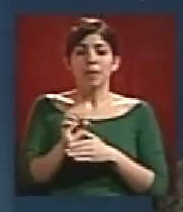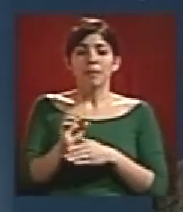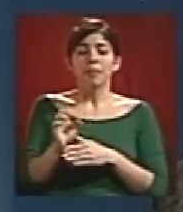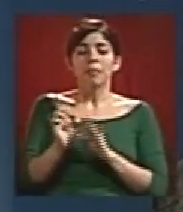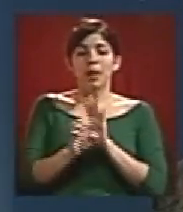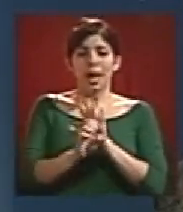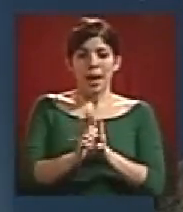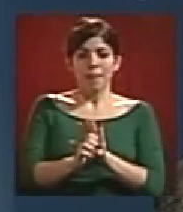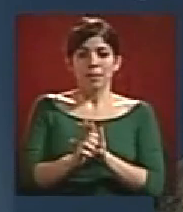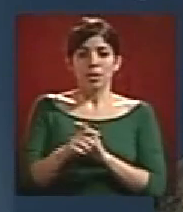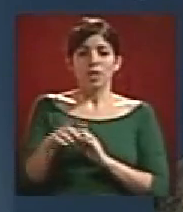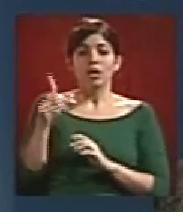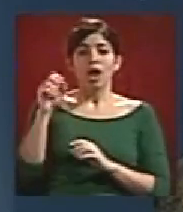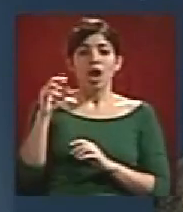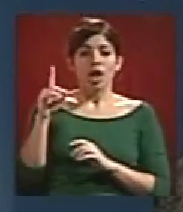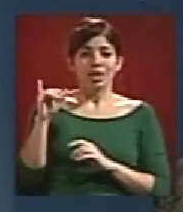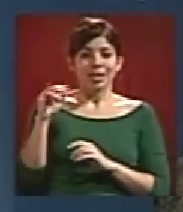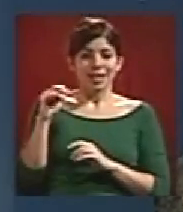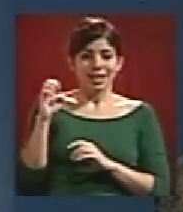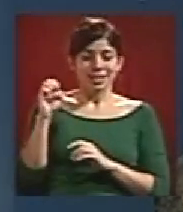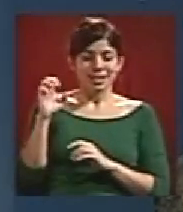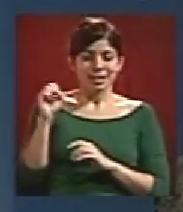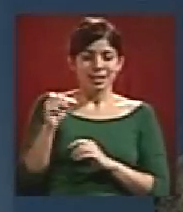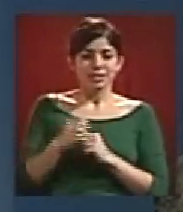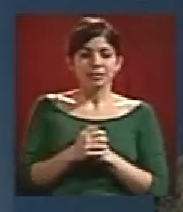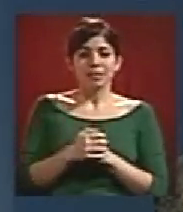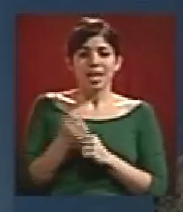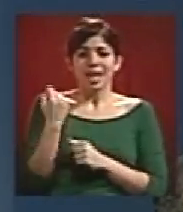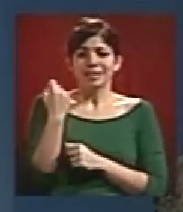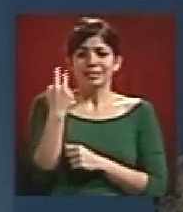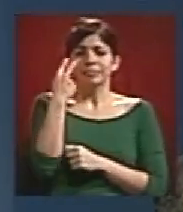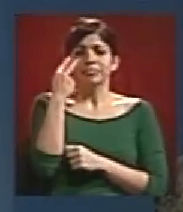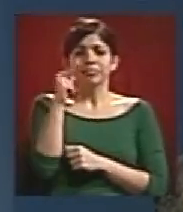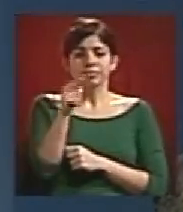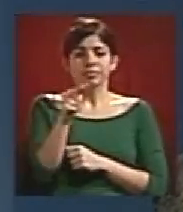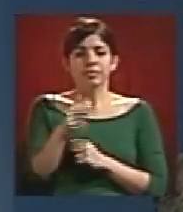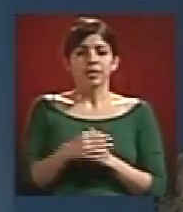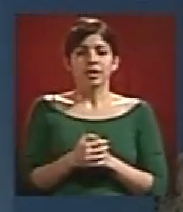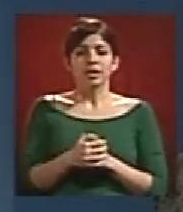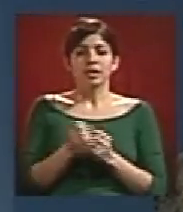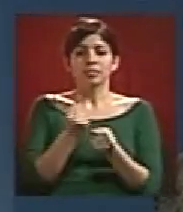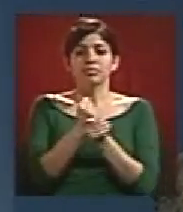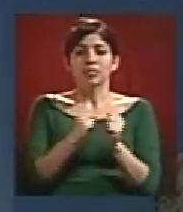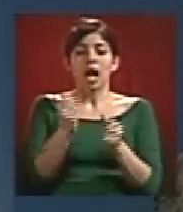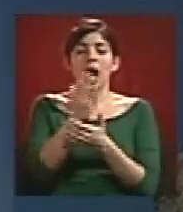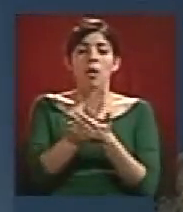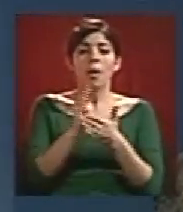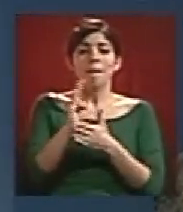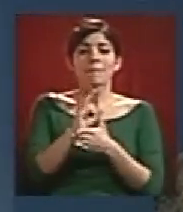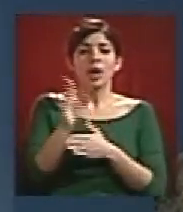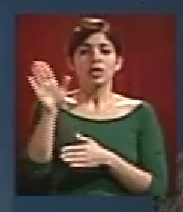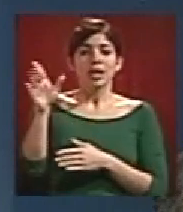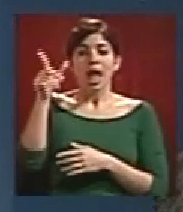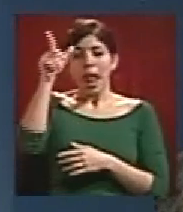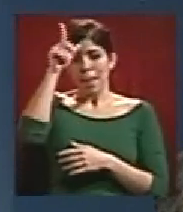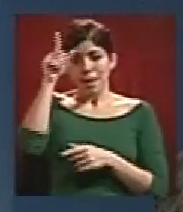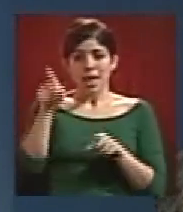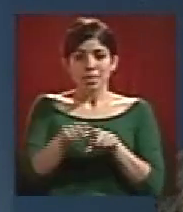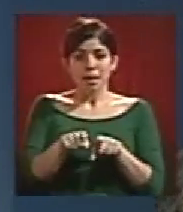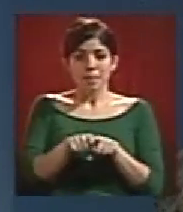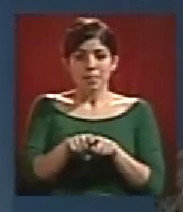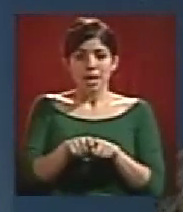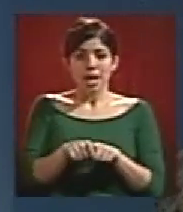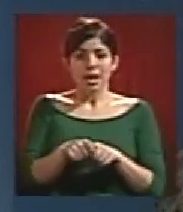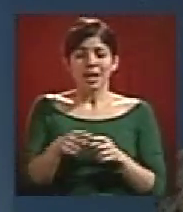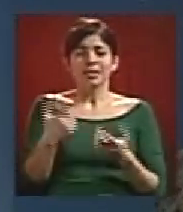una exposición de esta naturaleza, un banco importante. Acabamos de ver el salvamento de algunos bancos en Alemania también. O sea, la característica